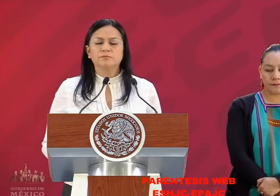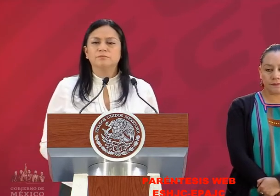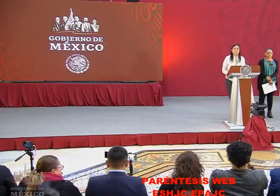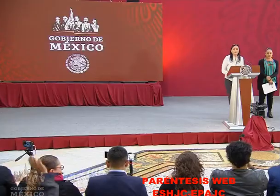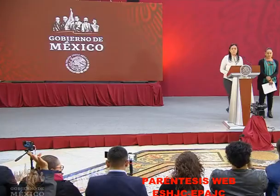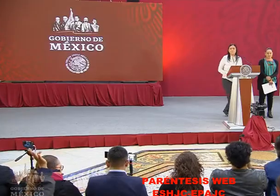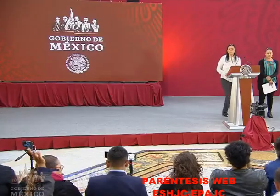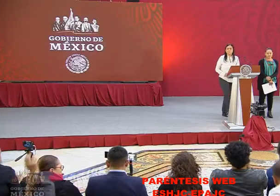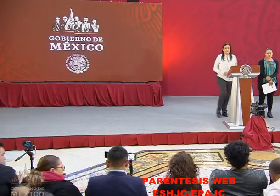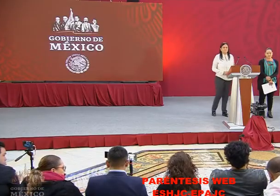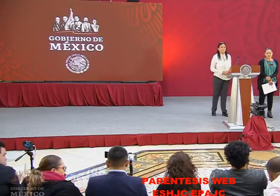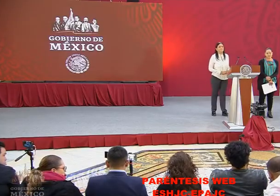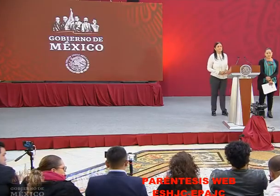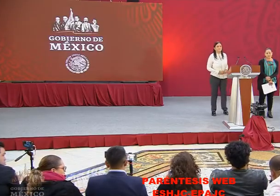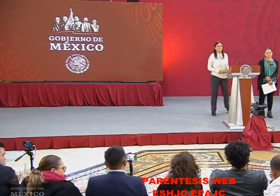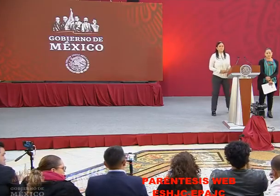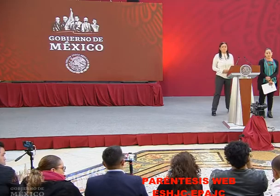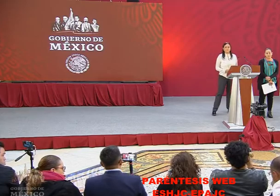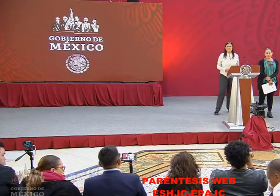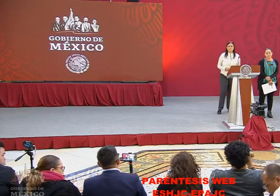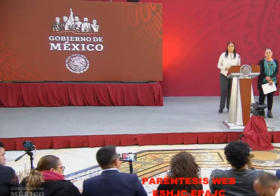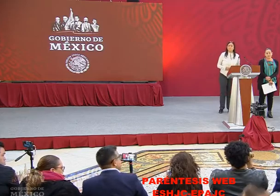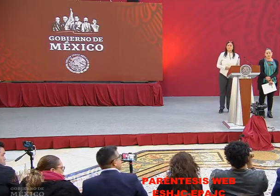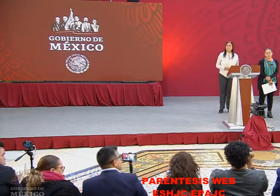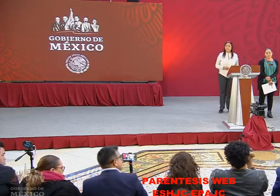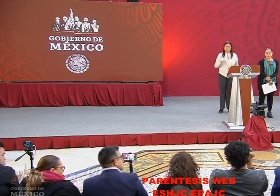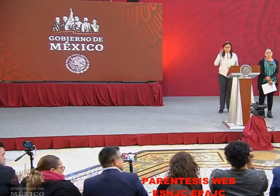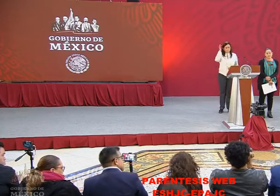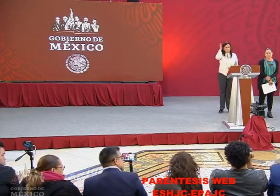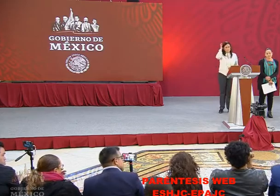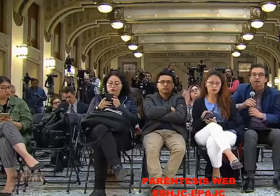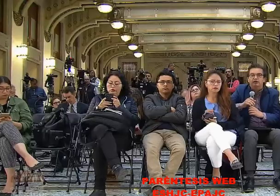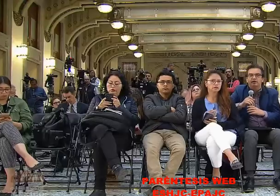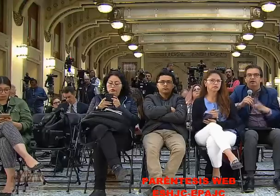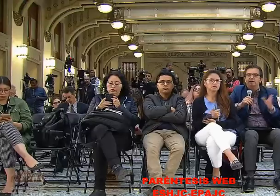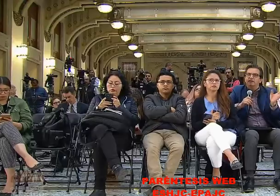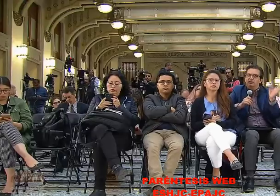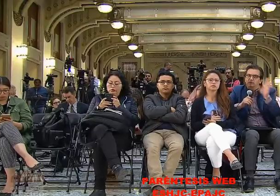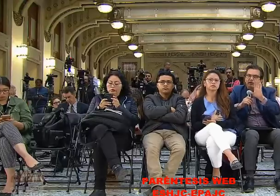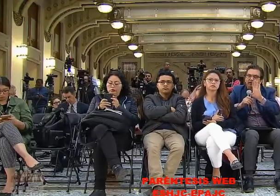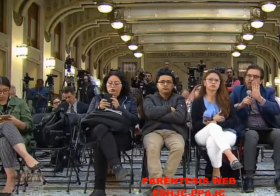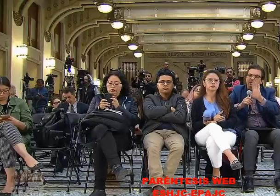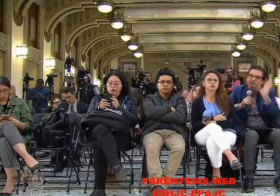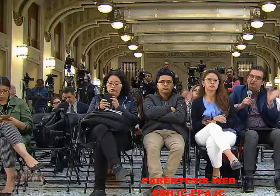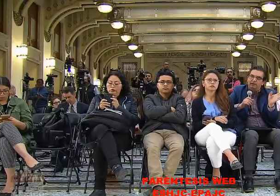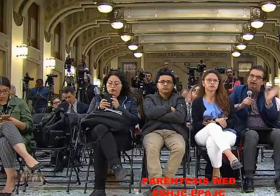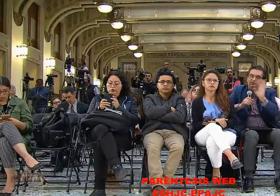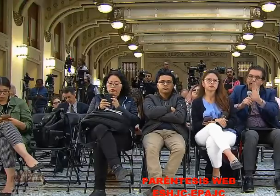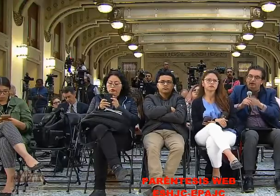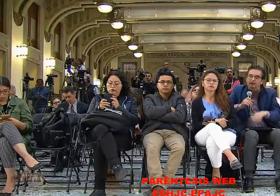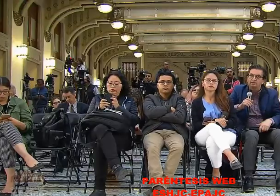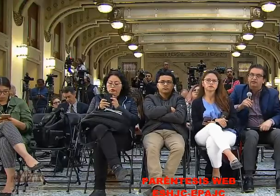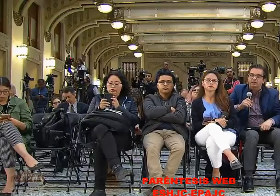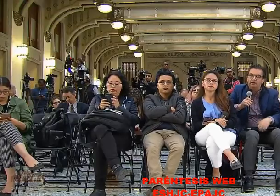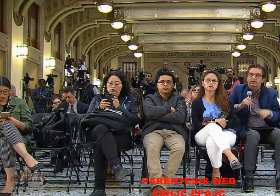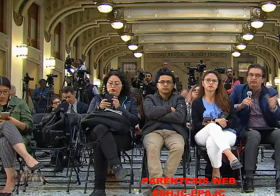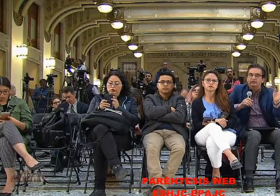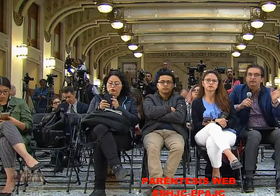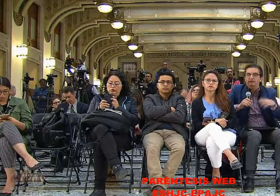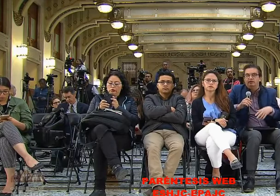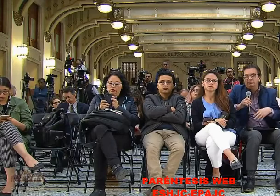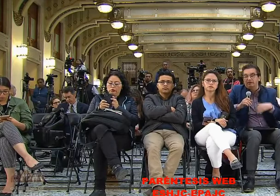Nos dice que no hay que estigmatizar a todas las guarderías. ¿Nos podría dar una lista blanca y una lista negra